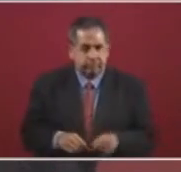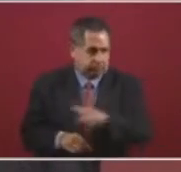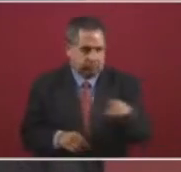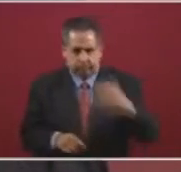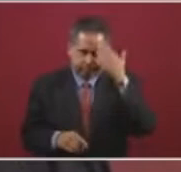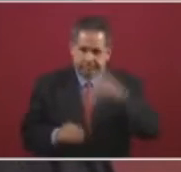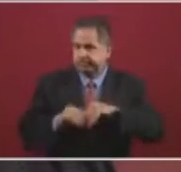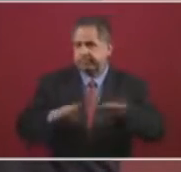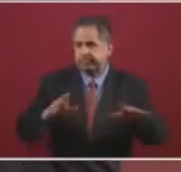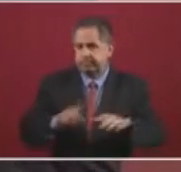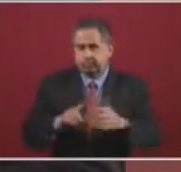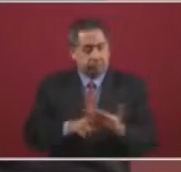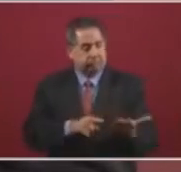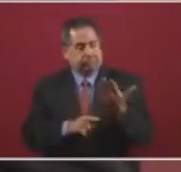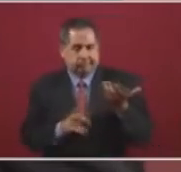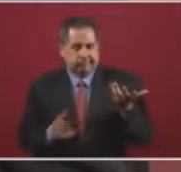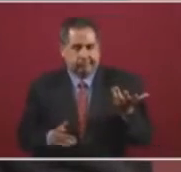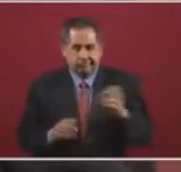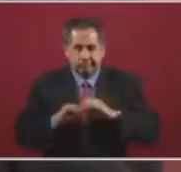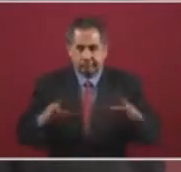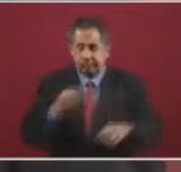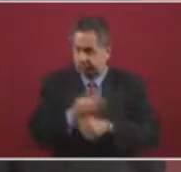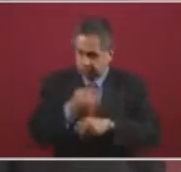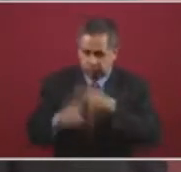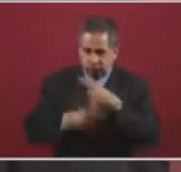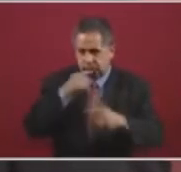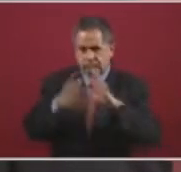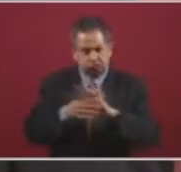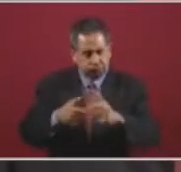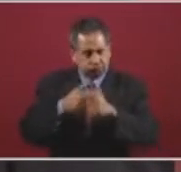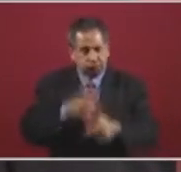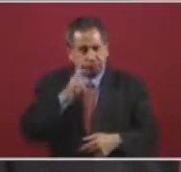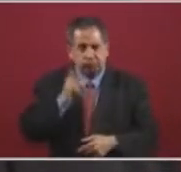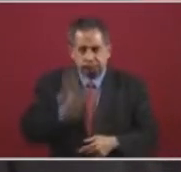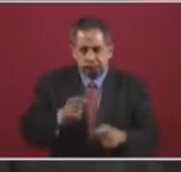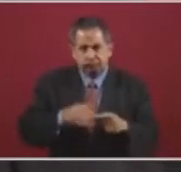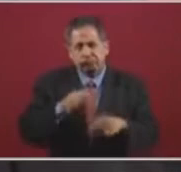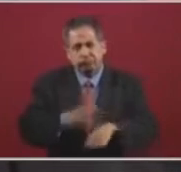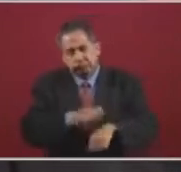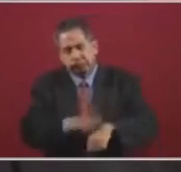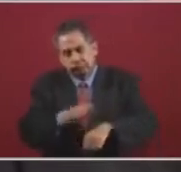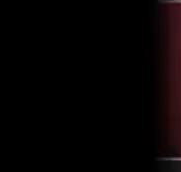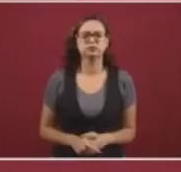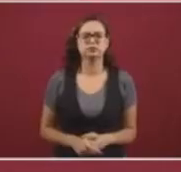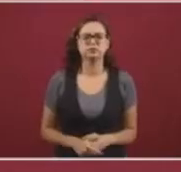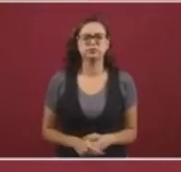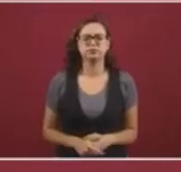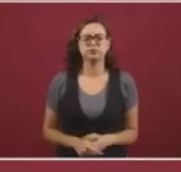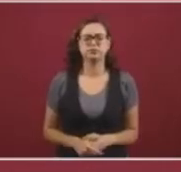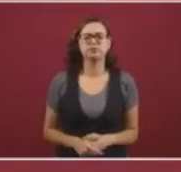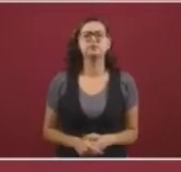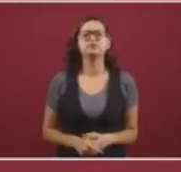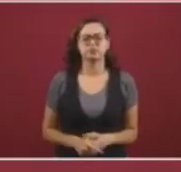ustedes lo están planteando y aquí vamos a estarle dando seguimiento a todos estos asuntos. Es